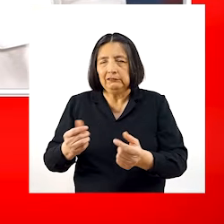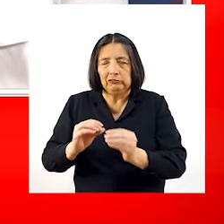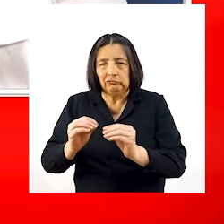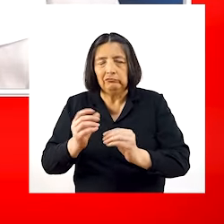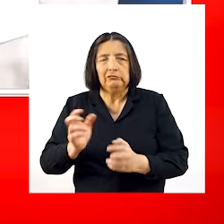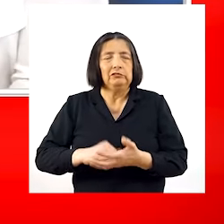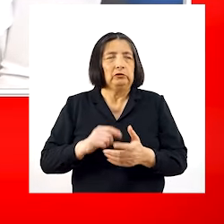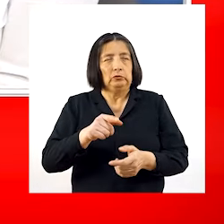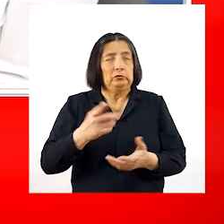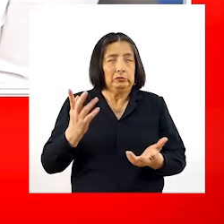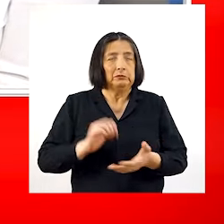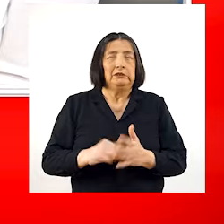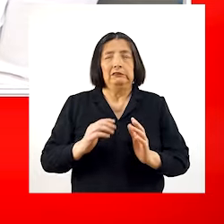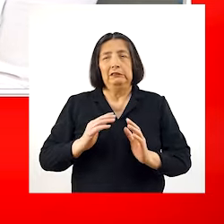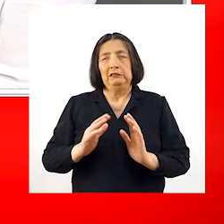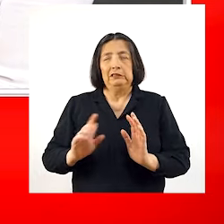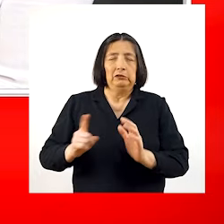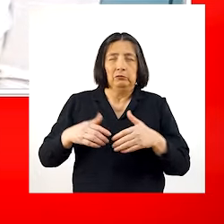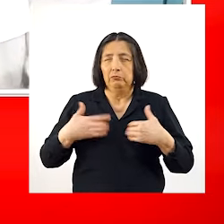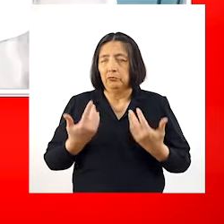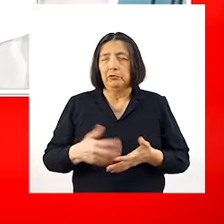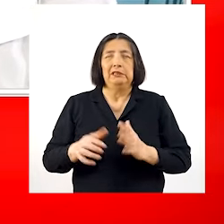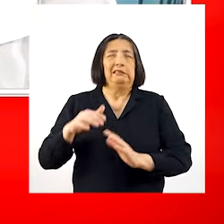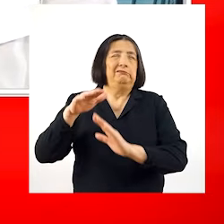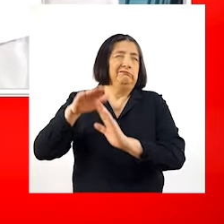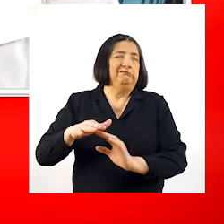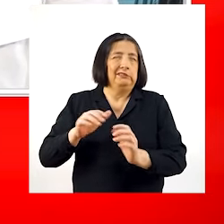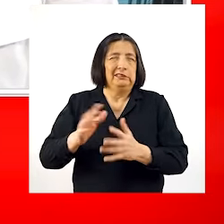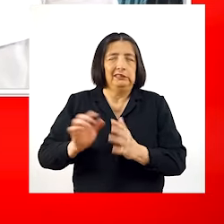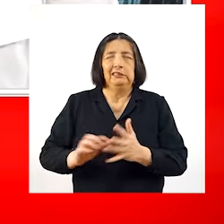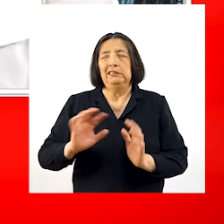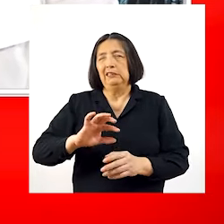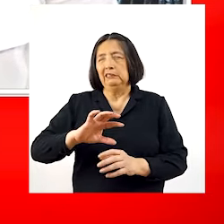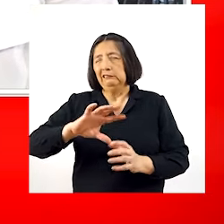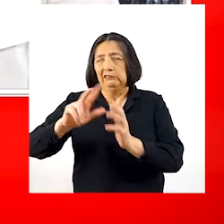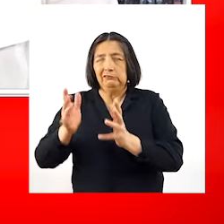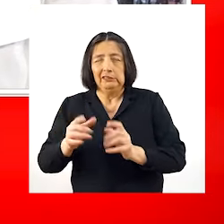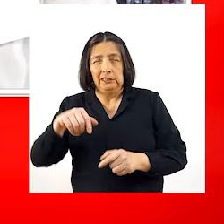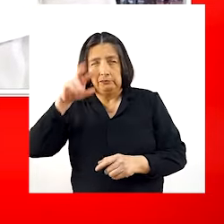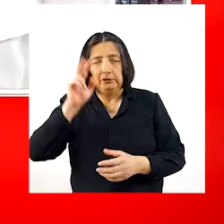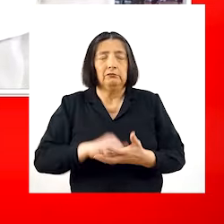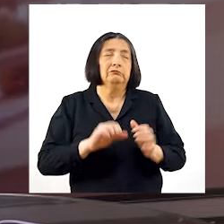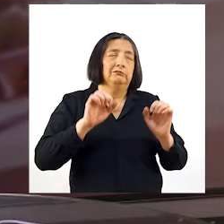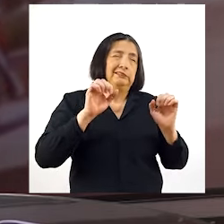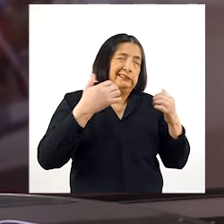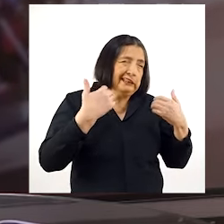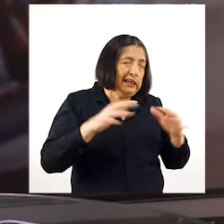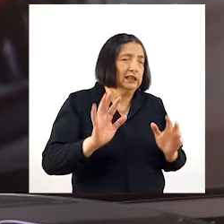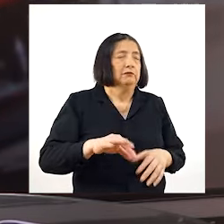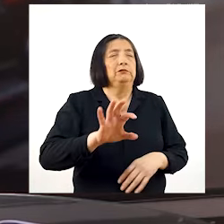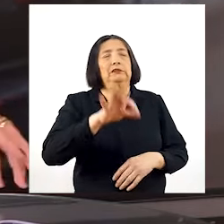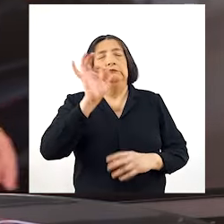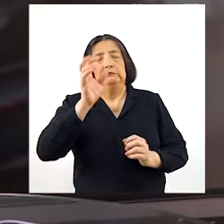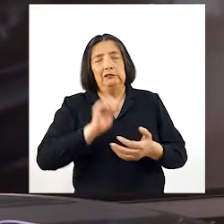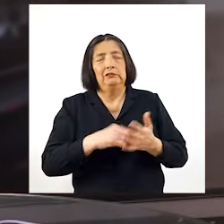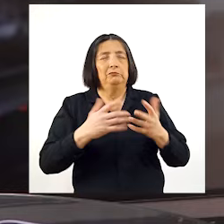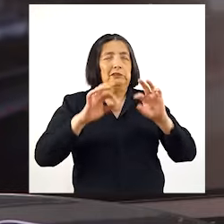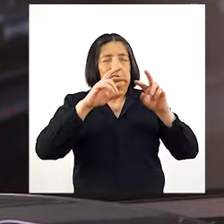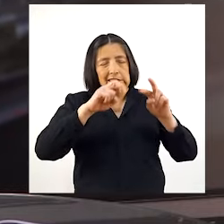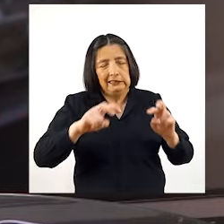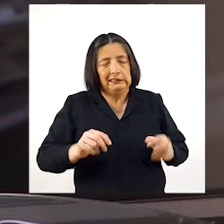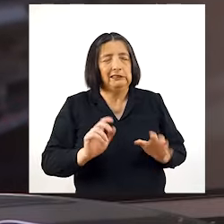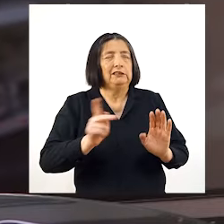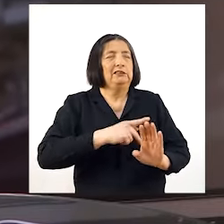menciona es posible que esté evitando que se combata adecuadamente la delincuencia en el país? Hemos encontrado como parte